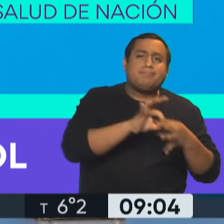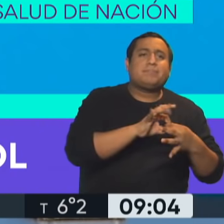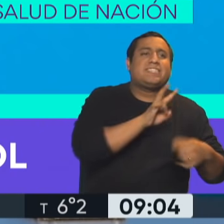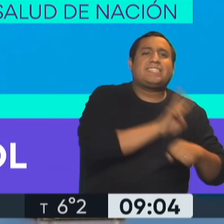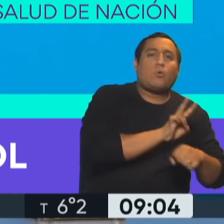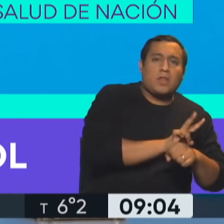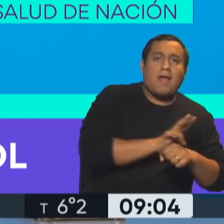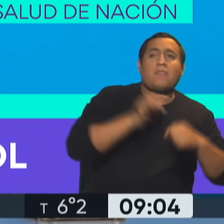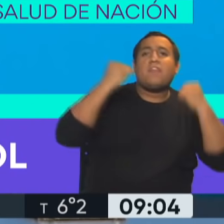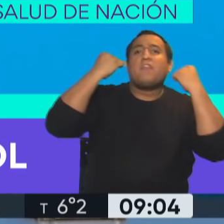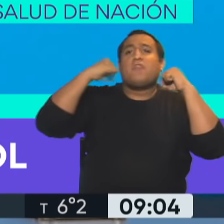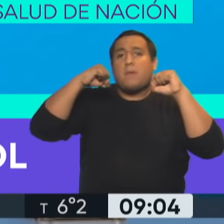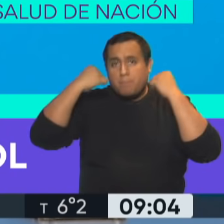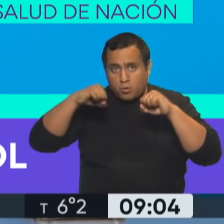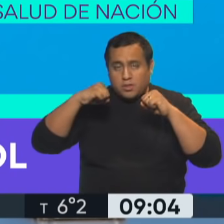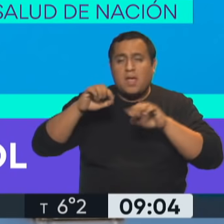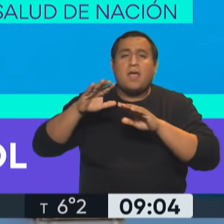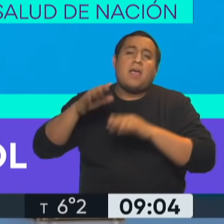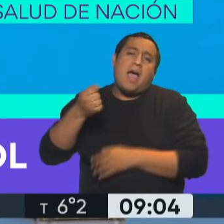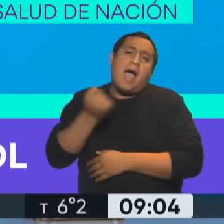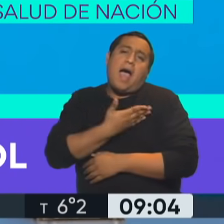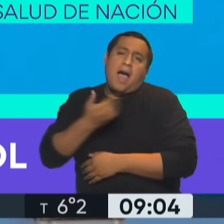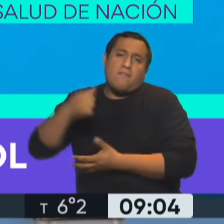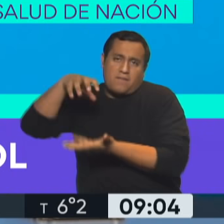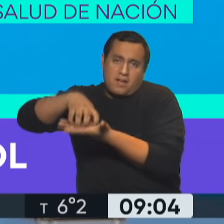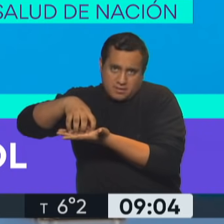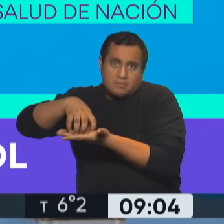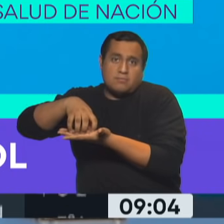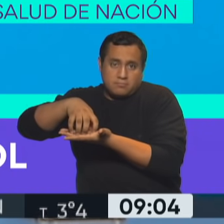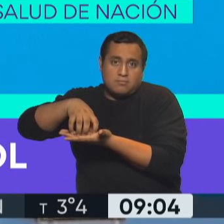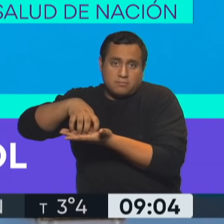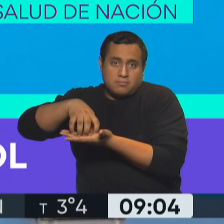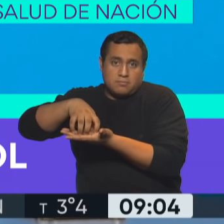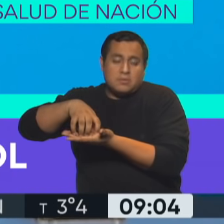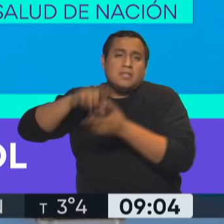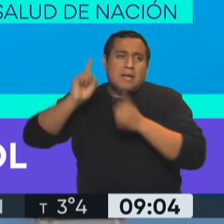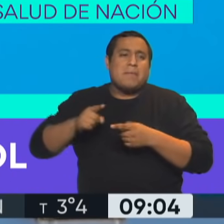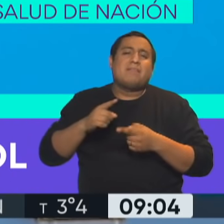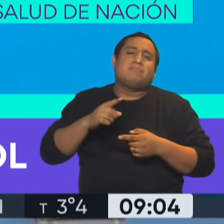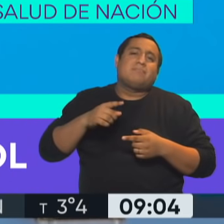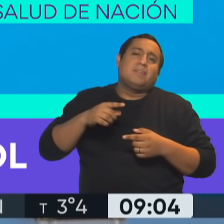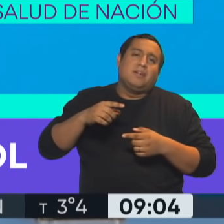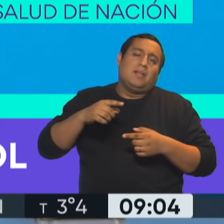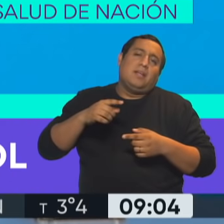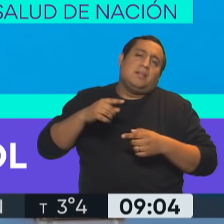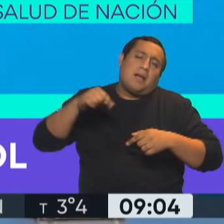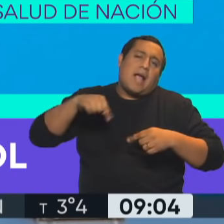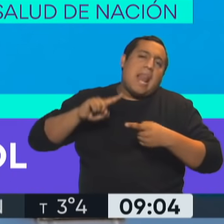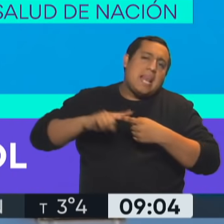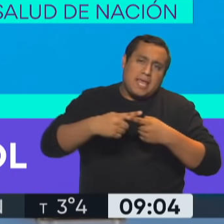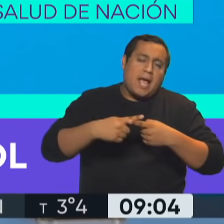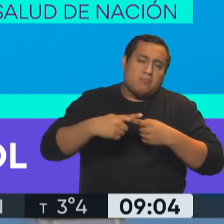con deportes, con la Asociación del Fútbol Argentino y en este caso la Liga y por supuesto en todas las categorías